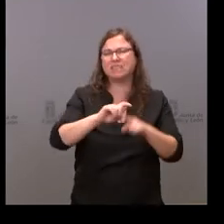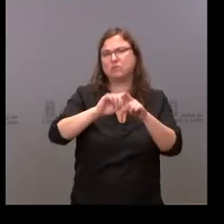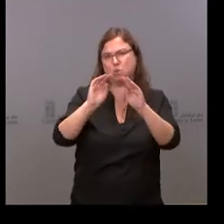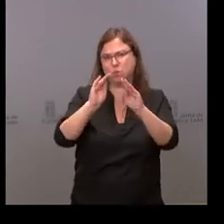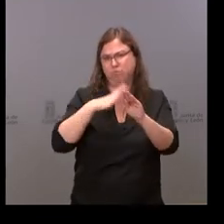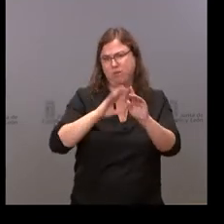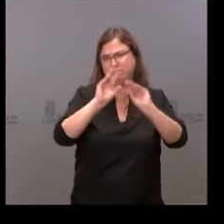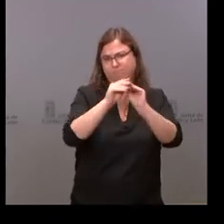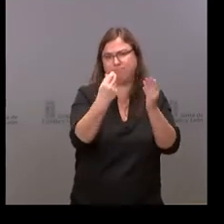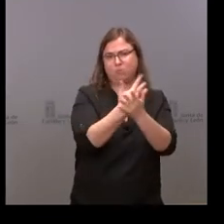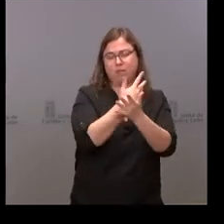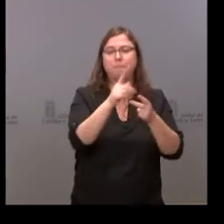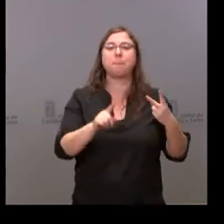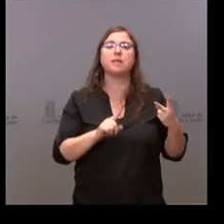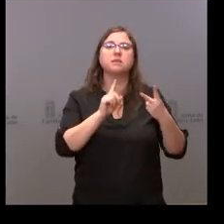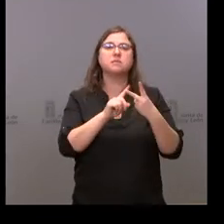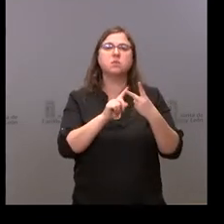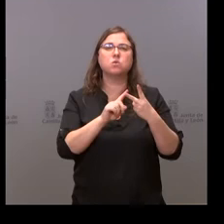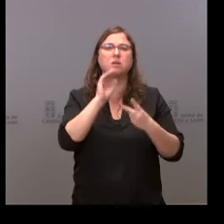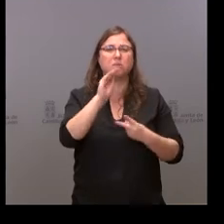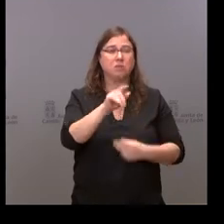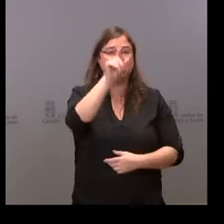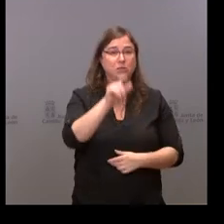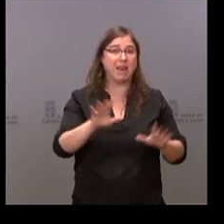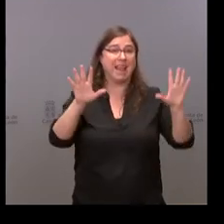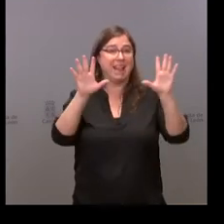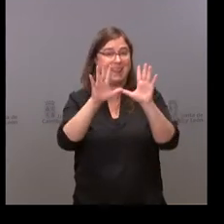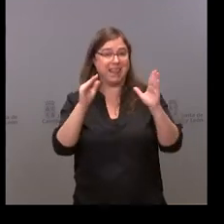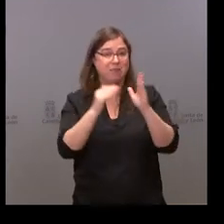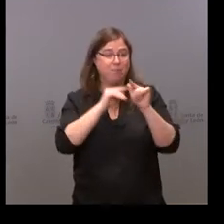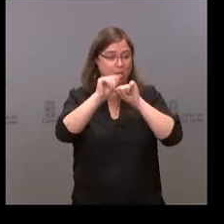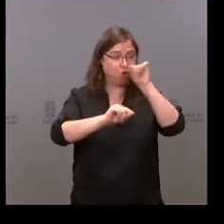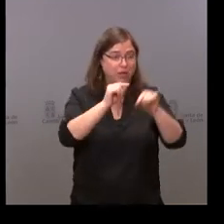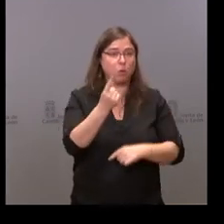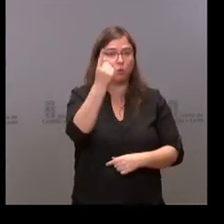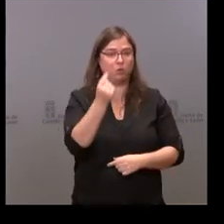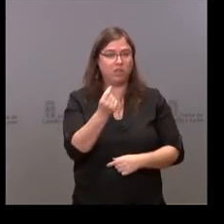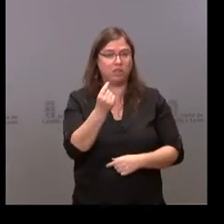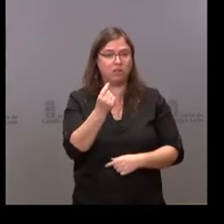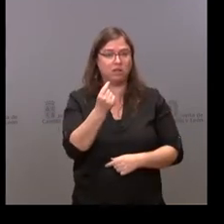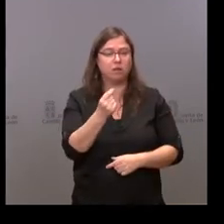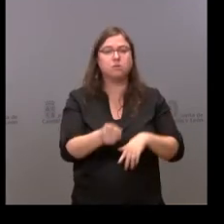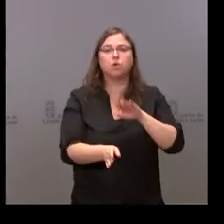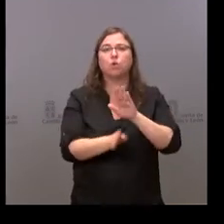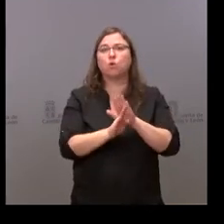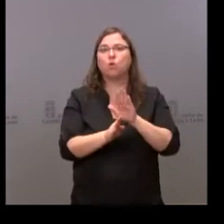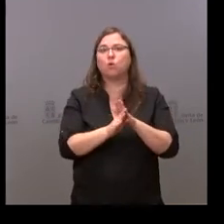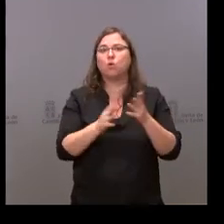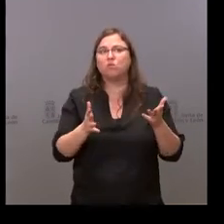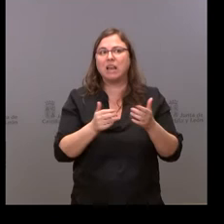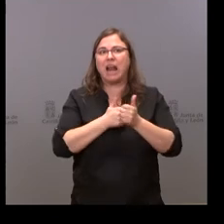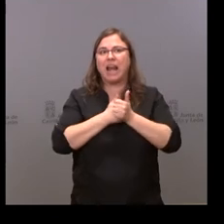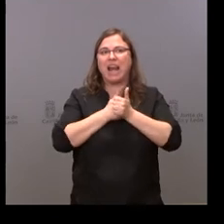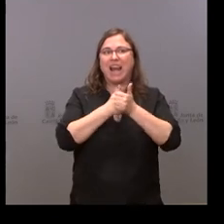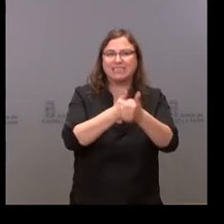y luego por otro lado yo no sé si con diez mil contagiados al día es viable seguir haciendo rastreos